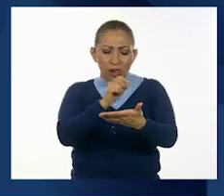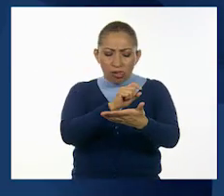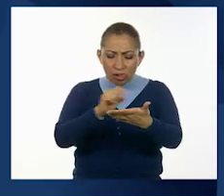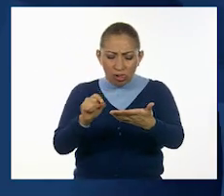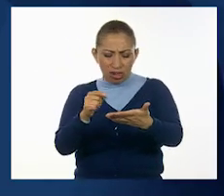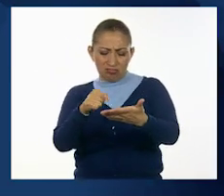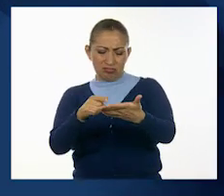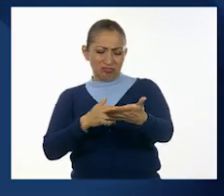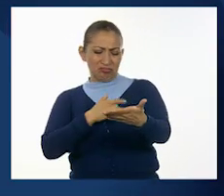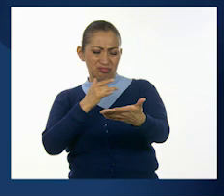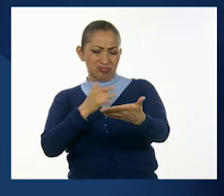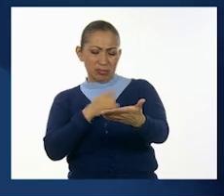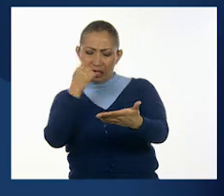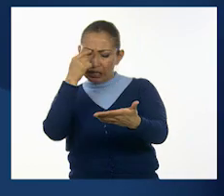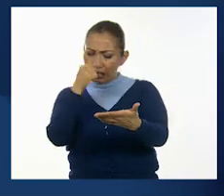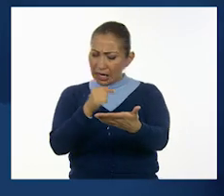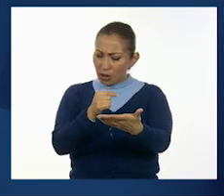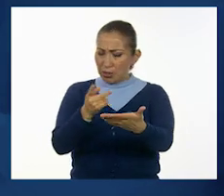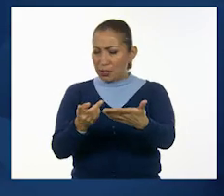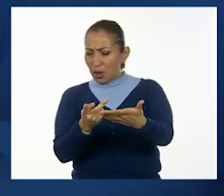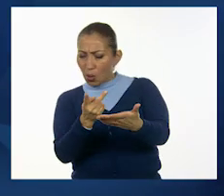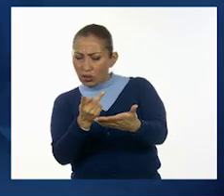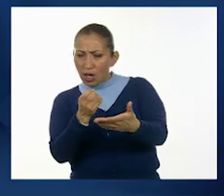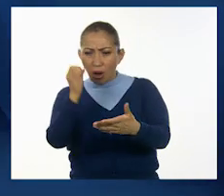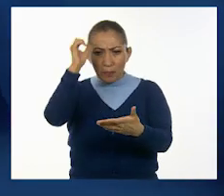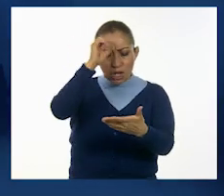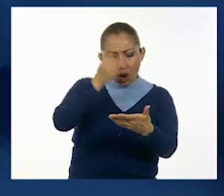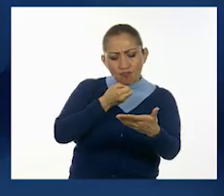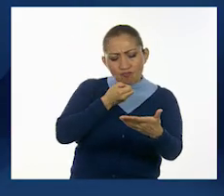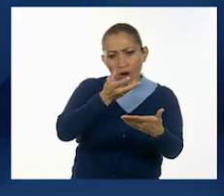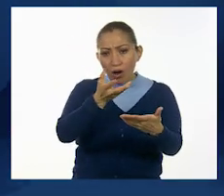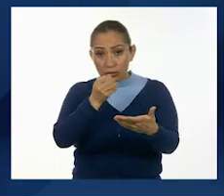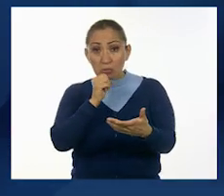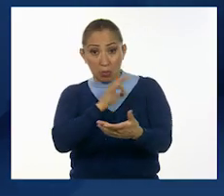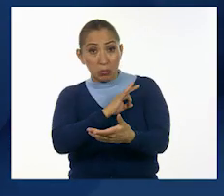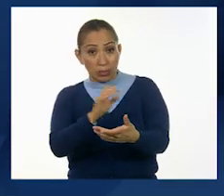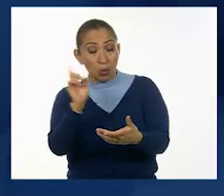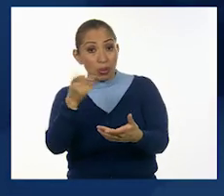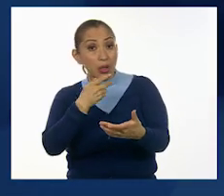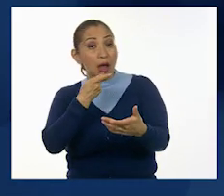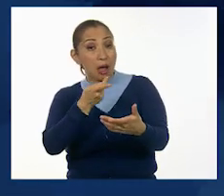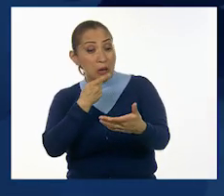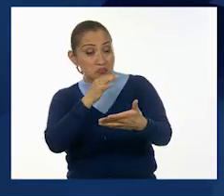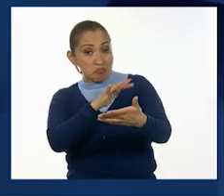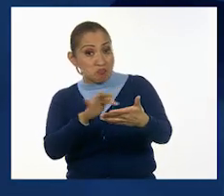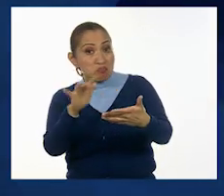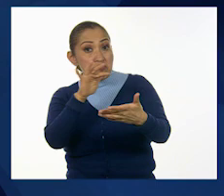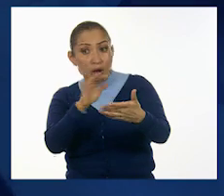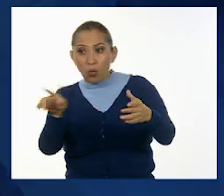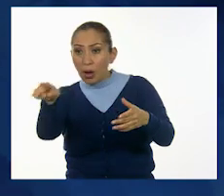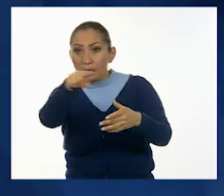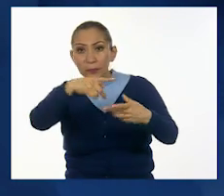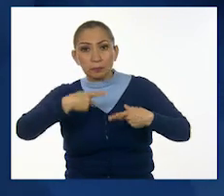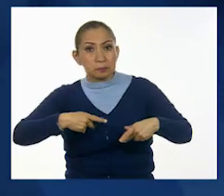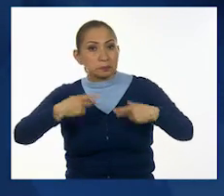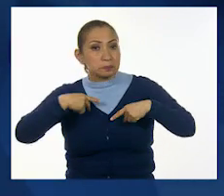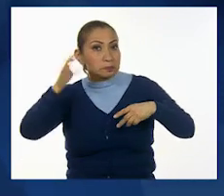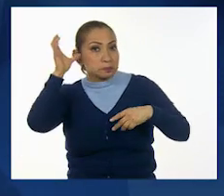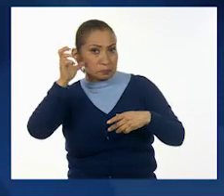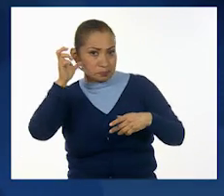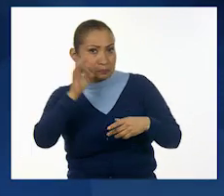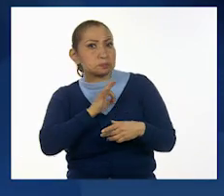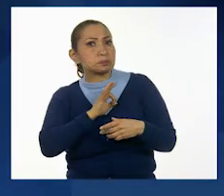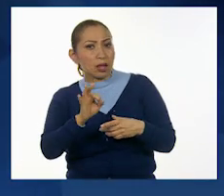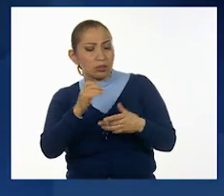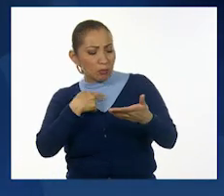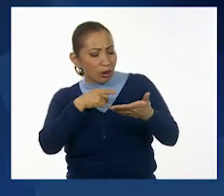hacer inferencias, introducir preguntas y comentarios, cosas que también puedes hacer cuando hagas la lectura ante un público.